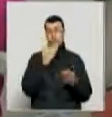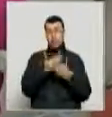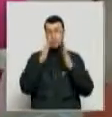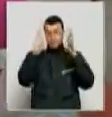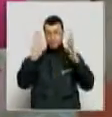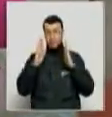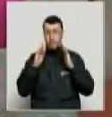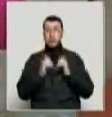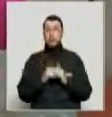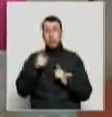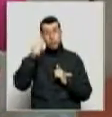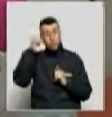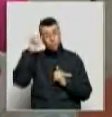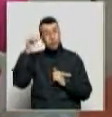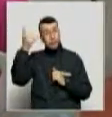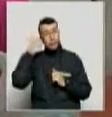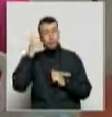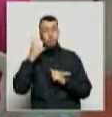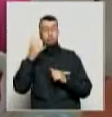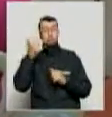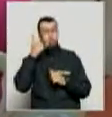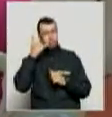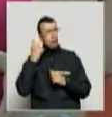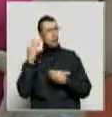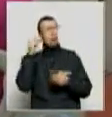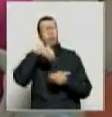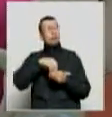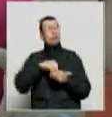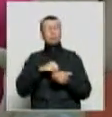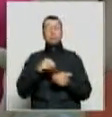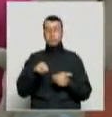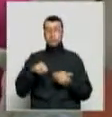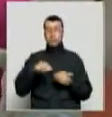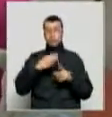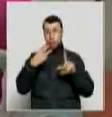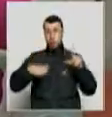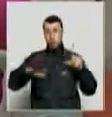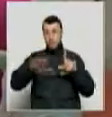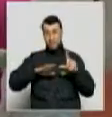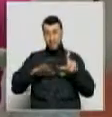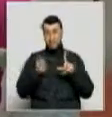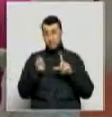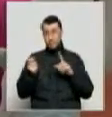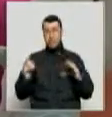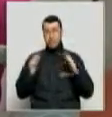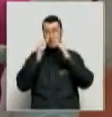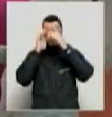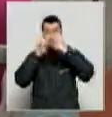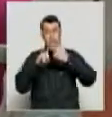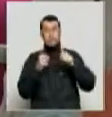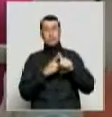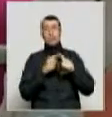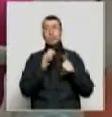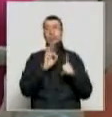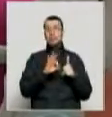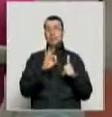No olviden estos teléfonos para que tengan más información. En La Pradera, en Dos Quebradas, a media cuadra, la iglesia La Pradera, el teléfono